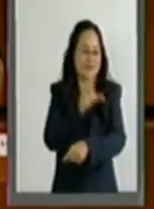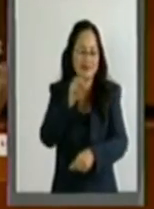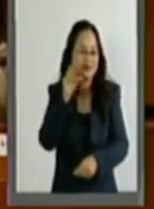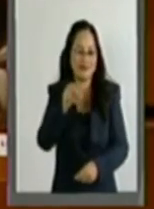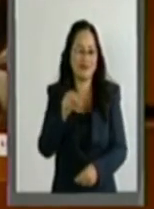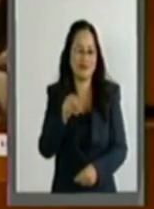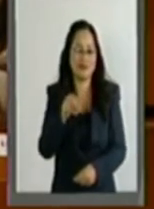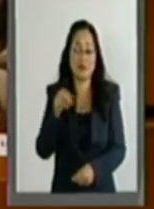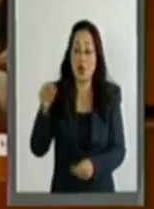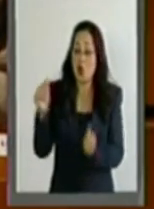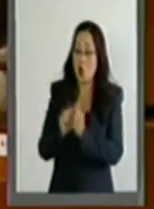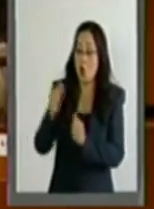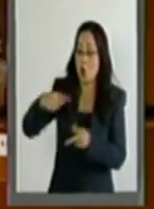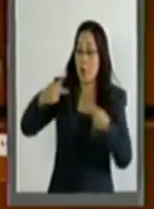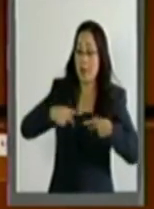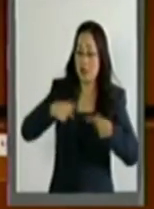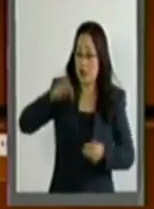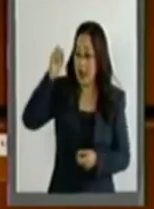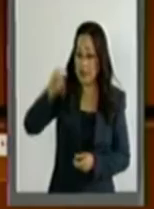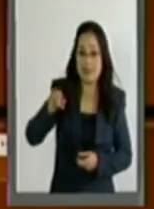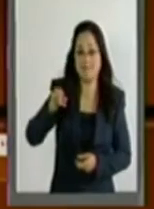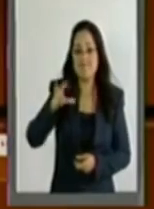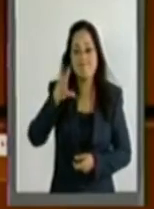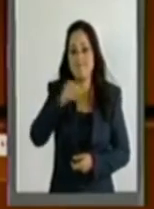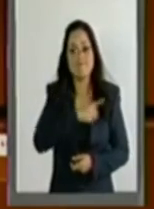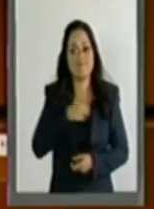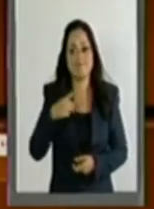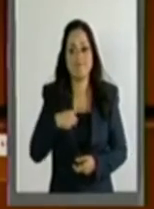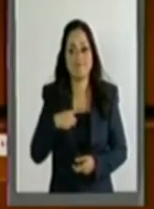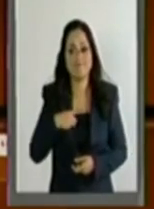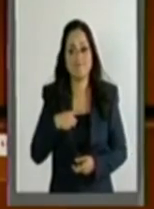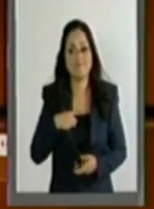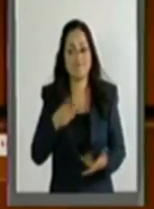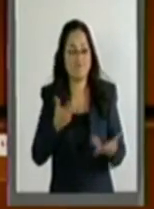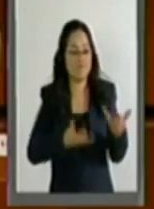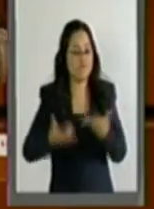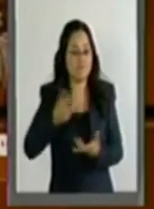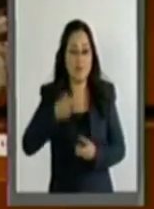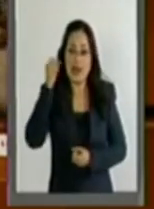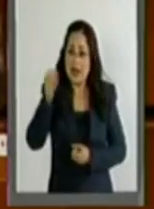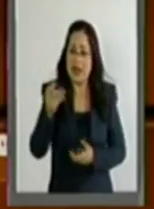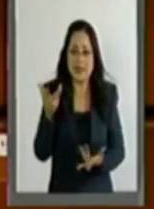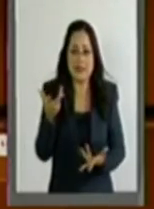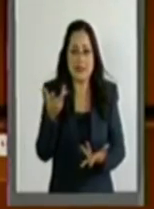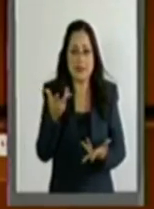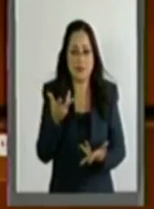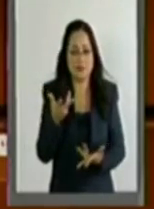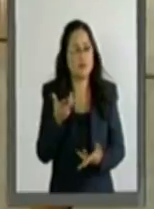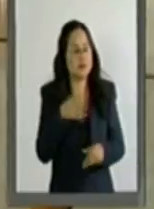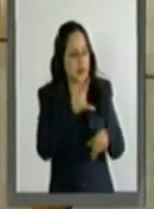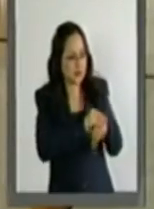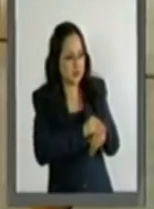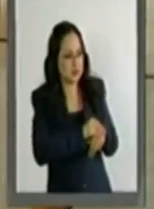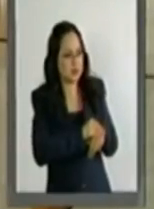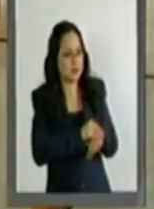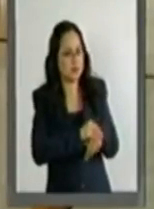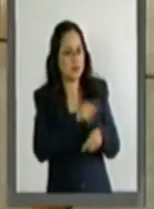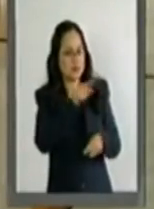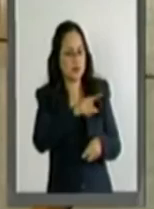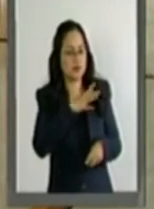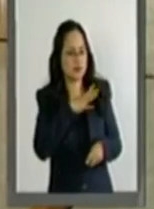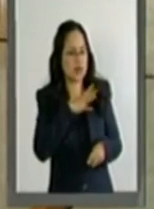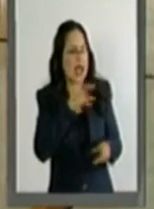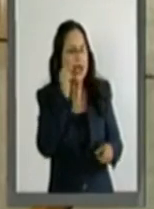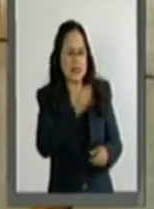ante personajes de este tipo, mucho menos ante personajes de ese tamaño. Permítame, señor presidente, fue usted